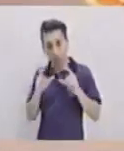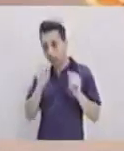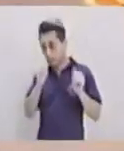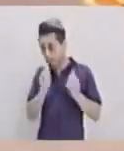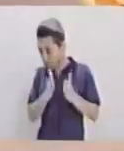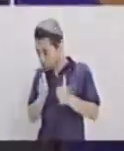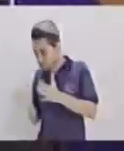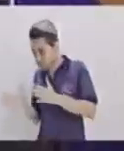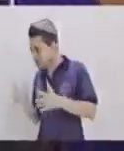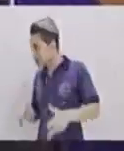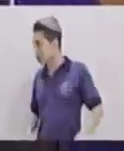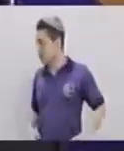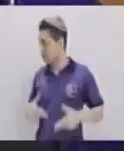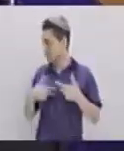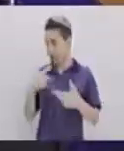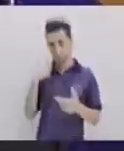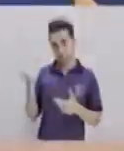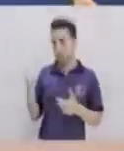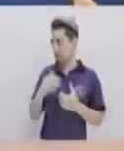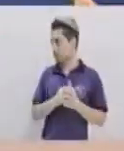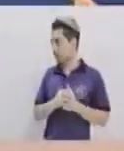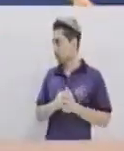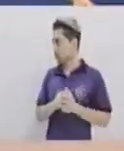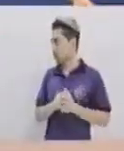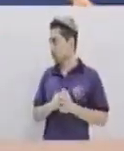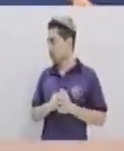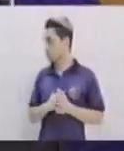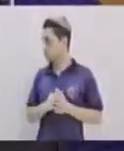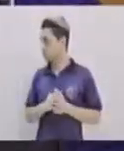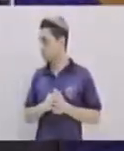prepararles el lugar adecuado para que ellas puedan vivir.